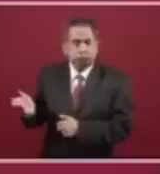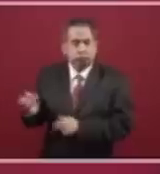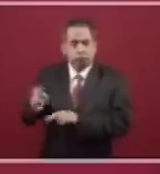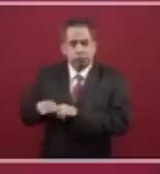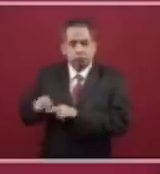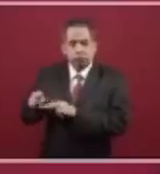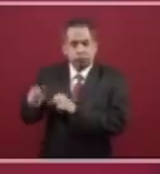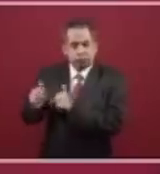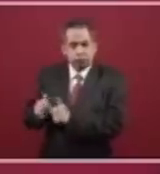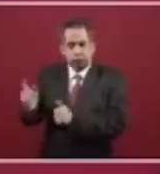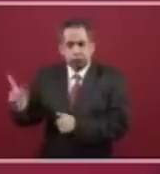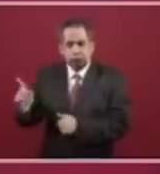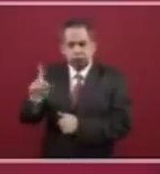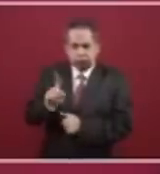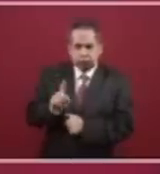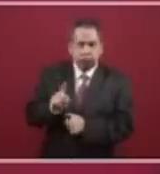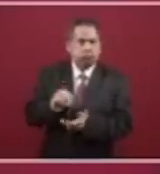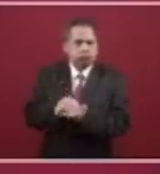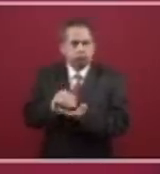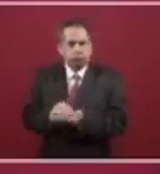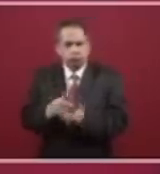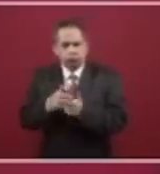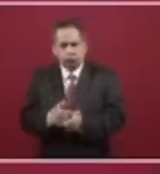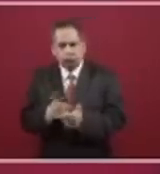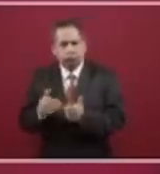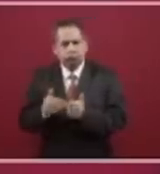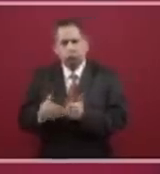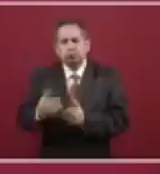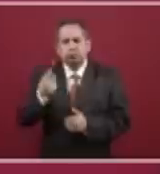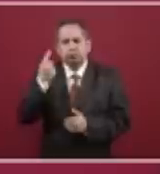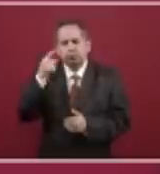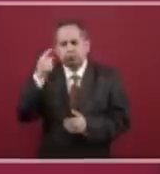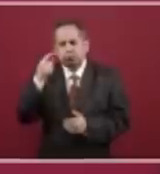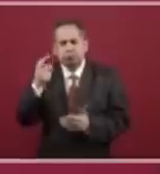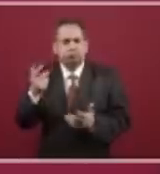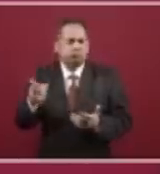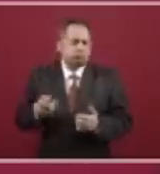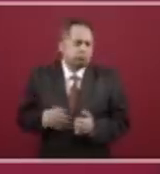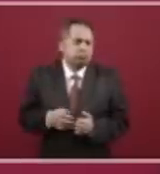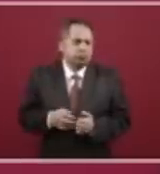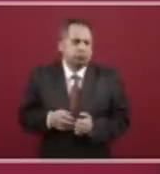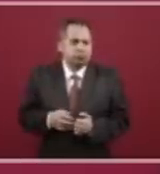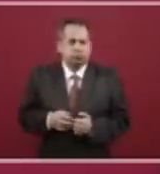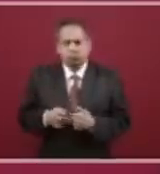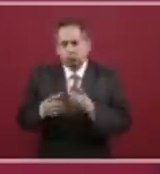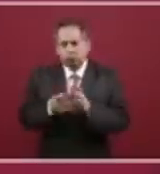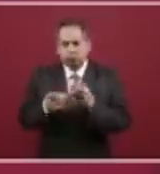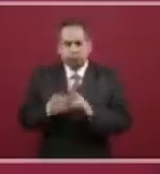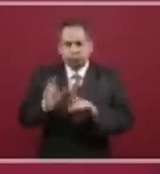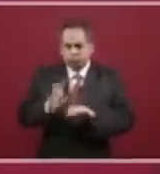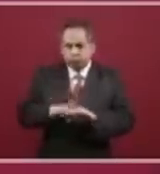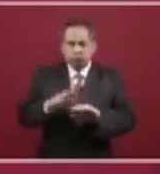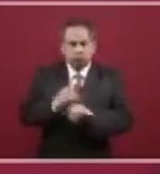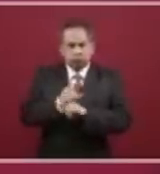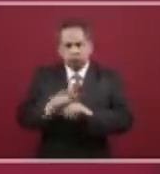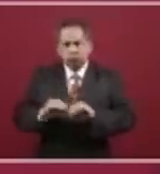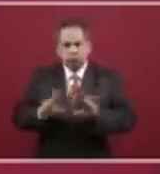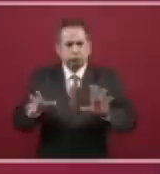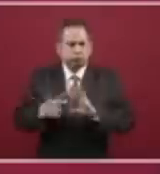la reunión con ustedes para que se dé más información